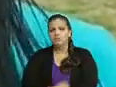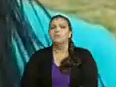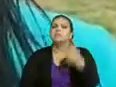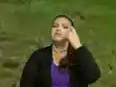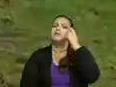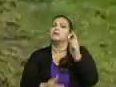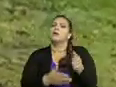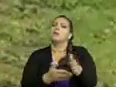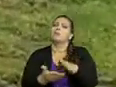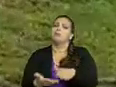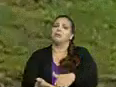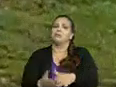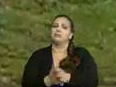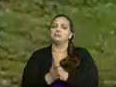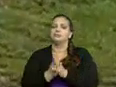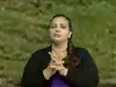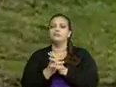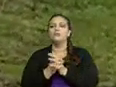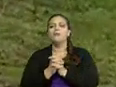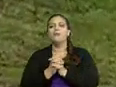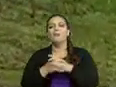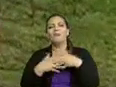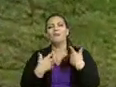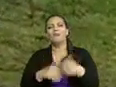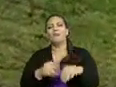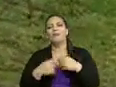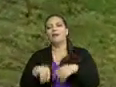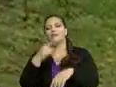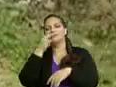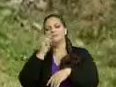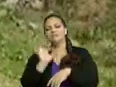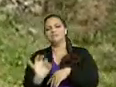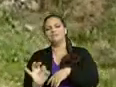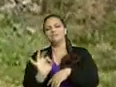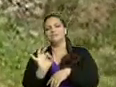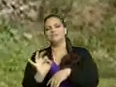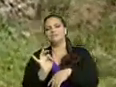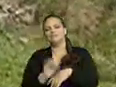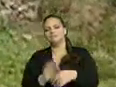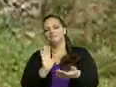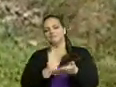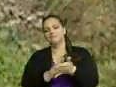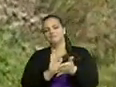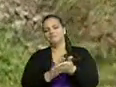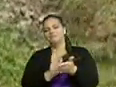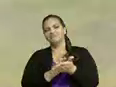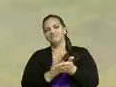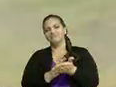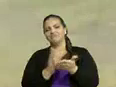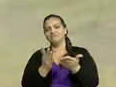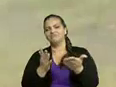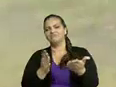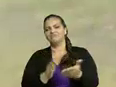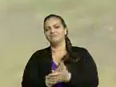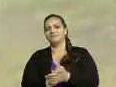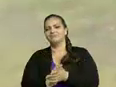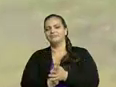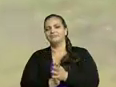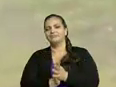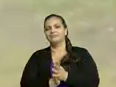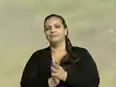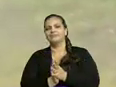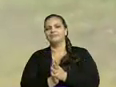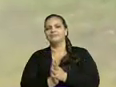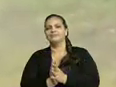hijo. Actos heroicos como estos de seguro serán reconocidos. Informó desde la ciudad de Cuenca, Francisco Ramírez.